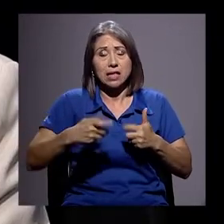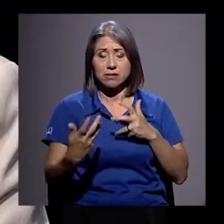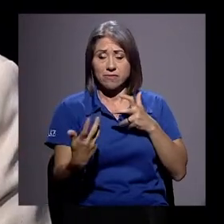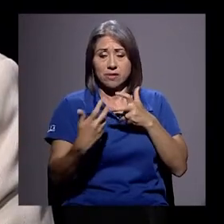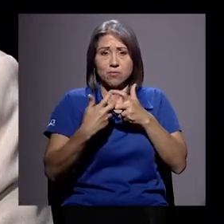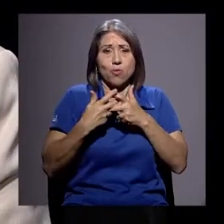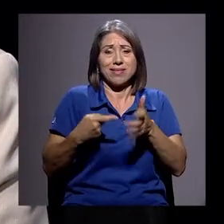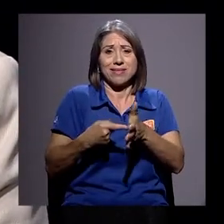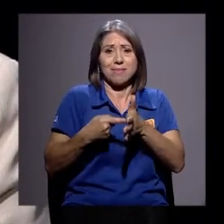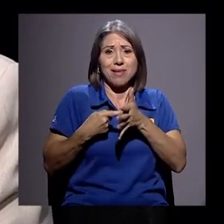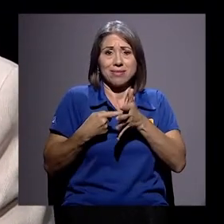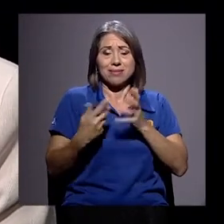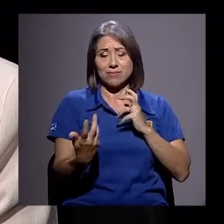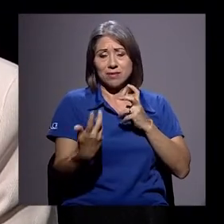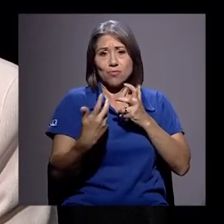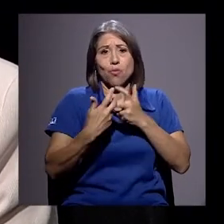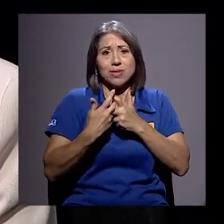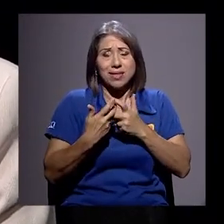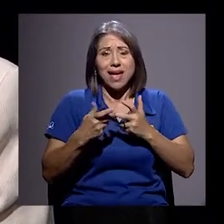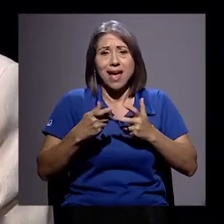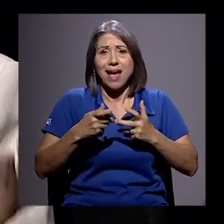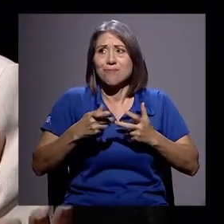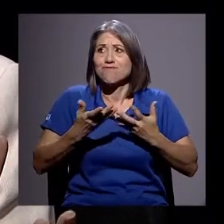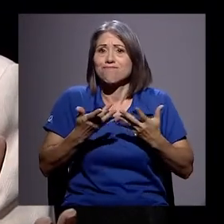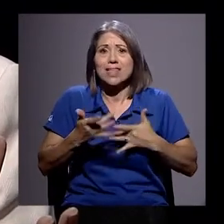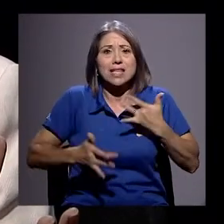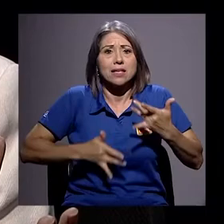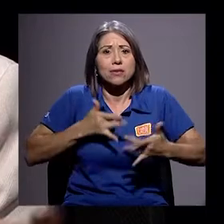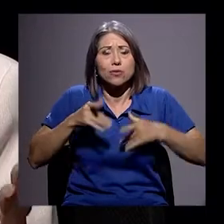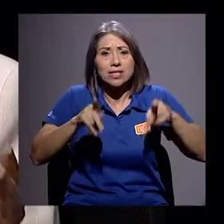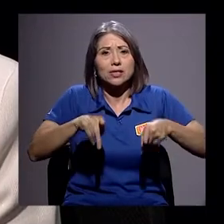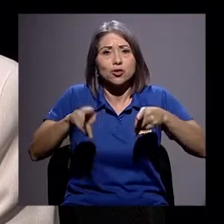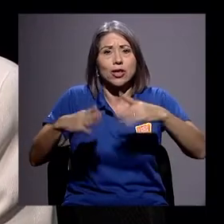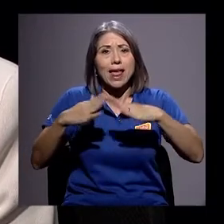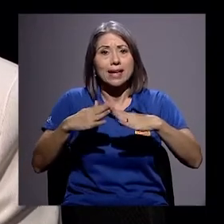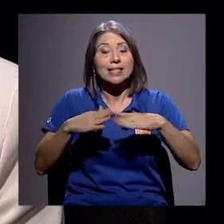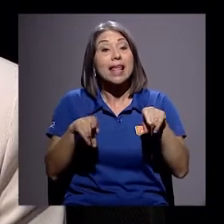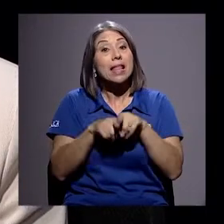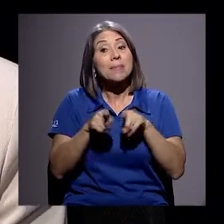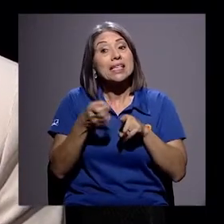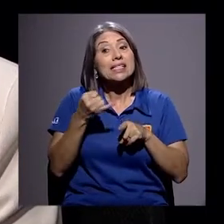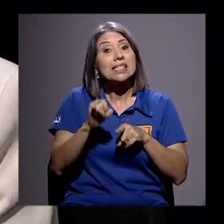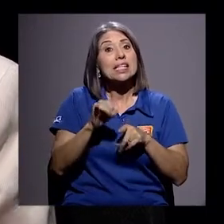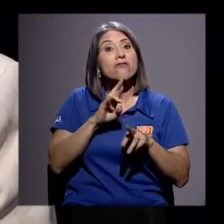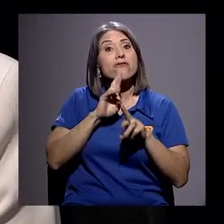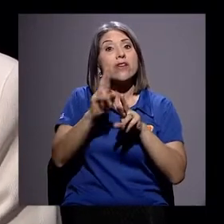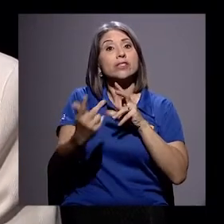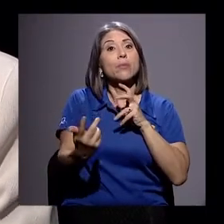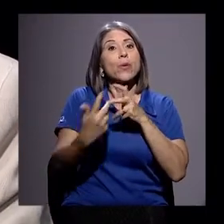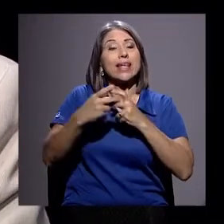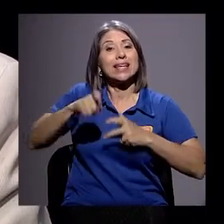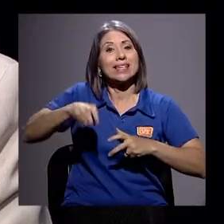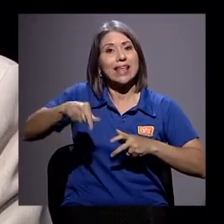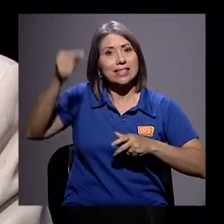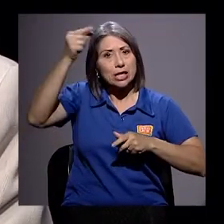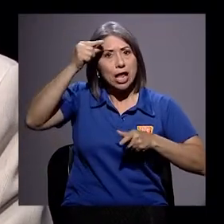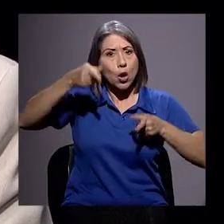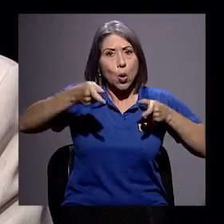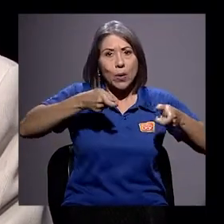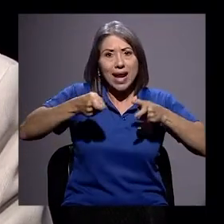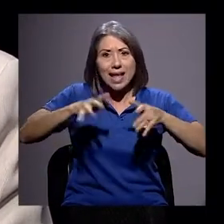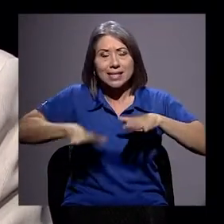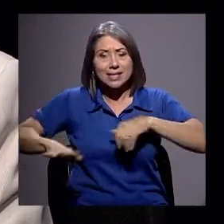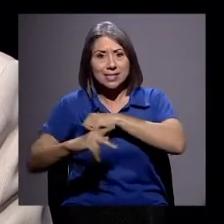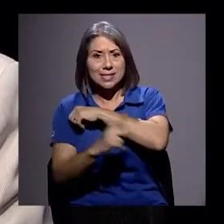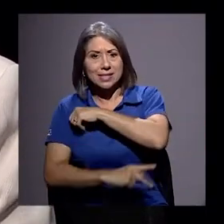de los ciudadanos y también si responde a las necesidades de gobernanza y de gobernabilidad que tiene el país es verdad